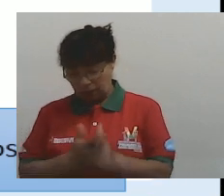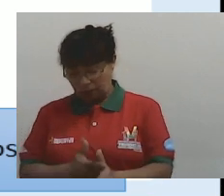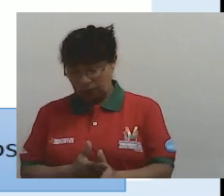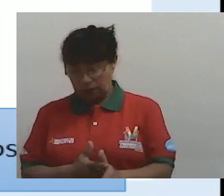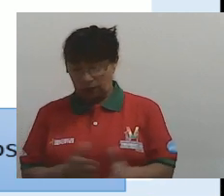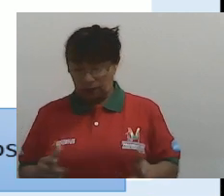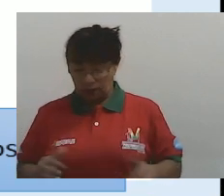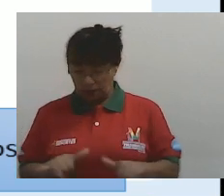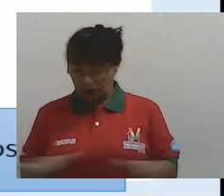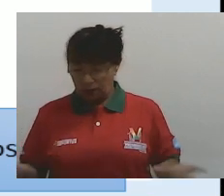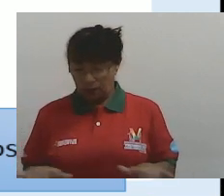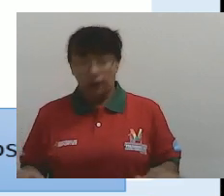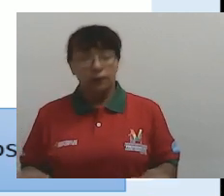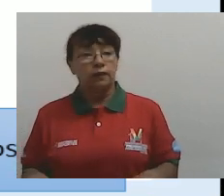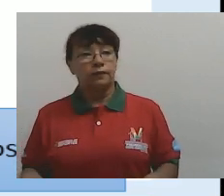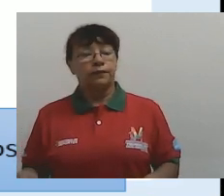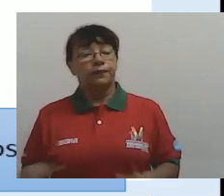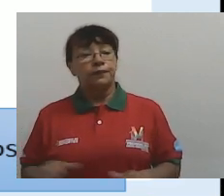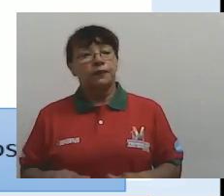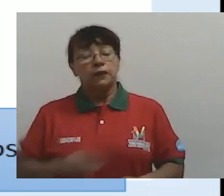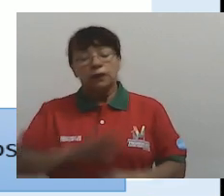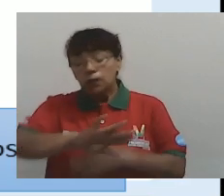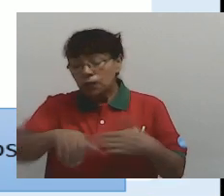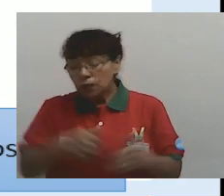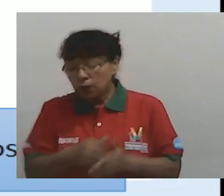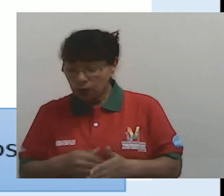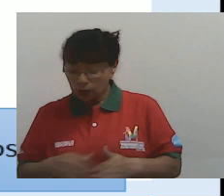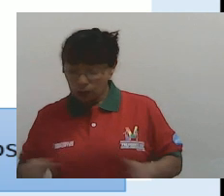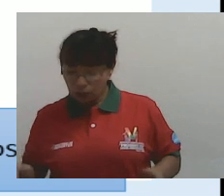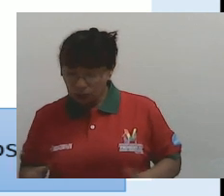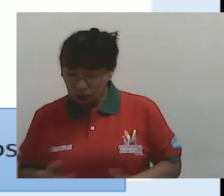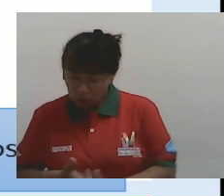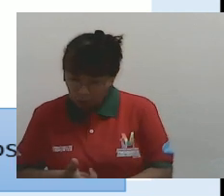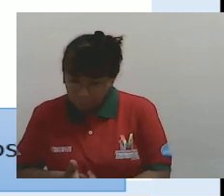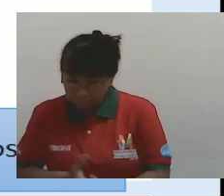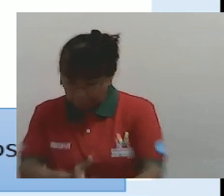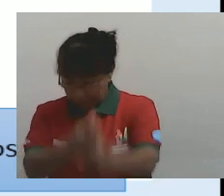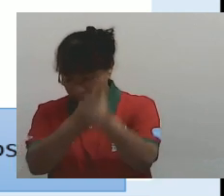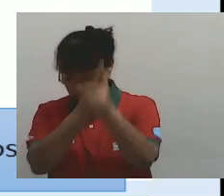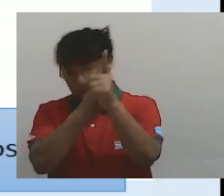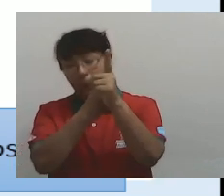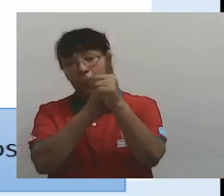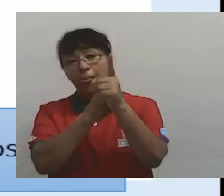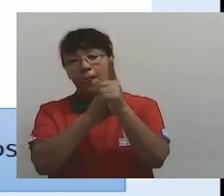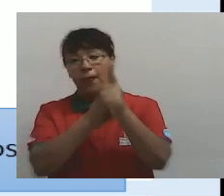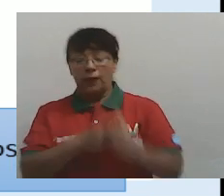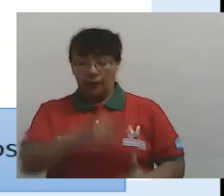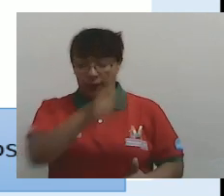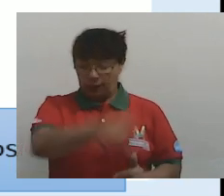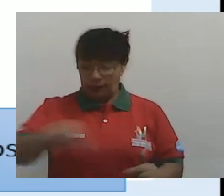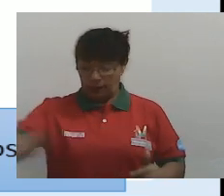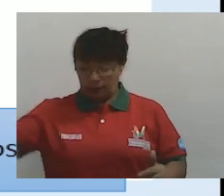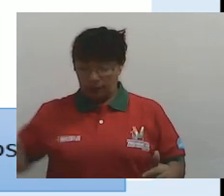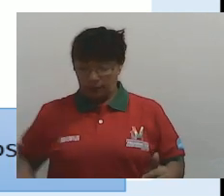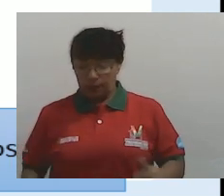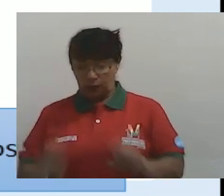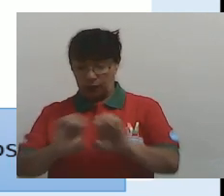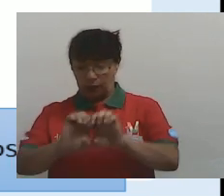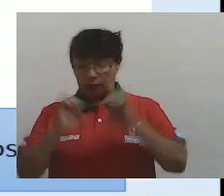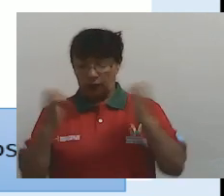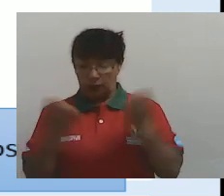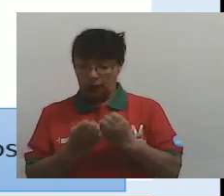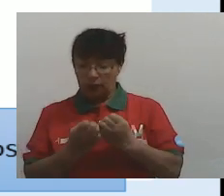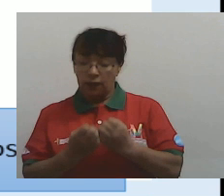da la instrucción, todos juntos parten. En cada punto donde está un equipo también está un